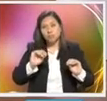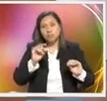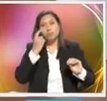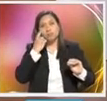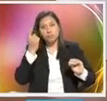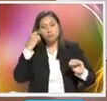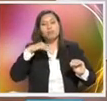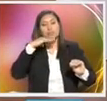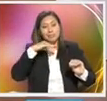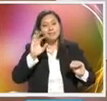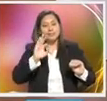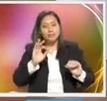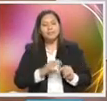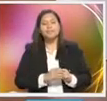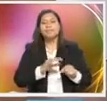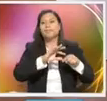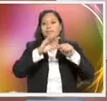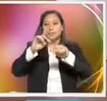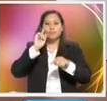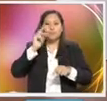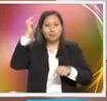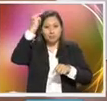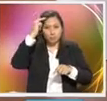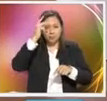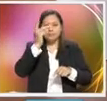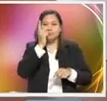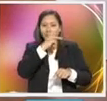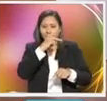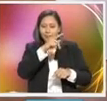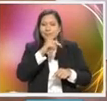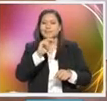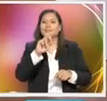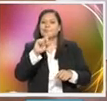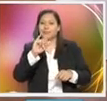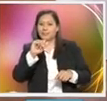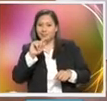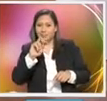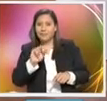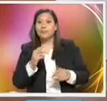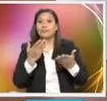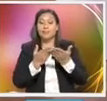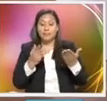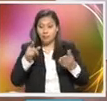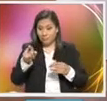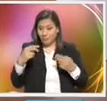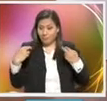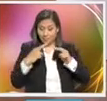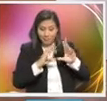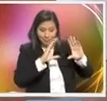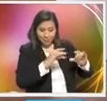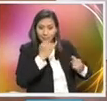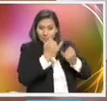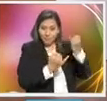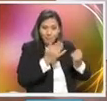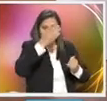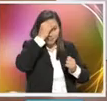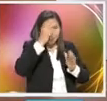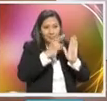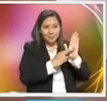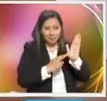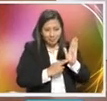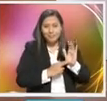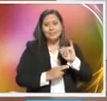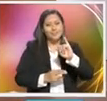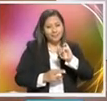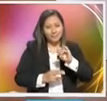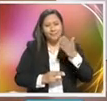autista, y nos mandó con una neuropediatra. Y ahora tú eres su maestra, le enseñas jugando a aprender las reglas de la sociedad.